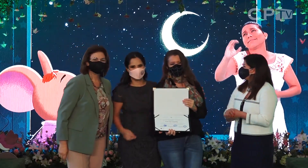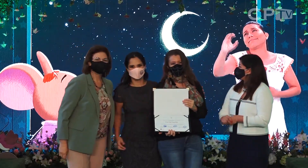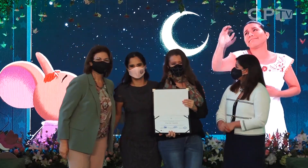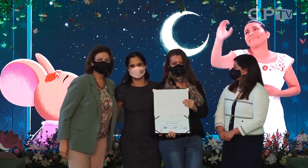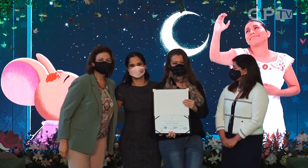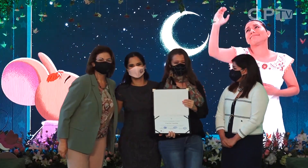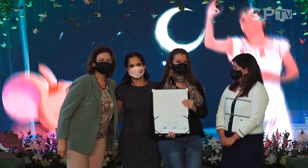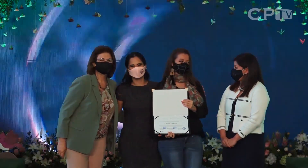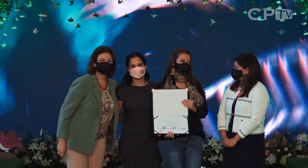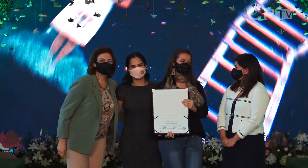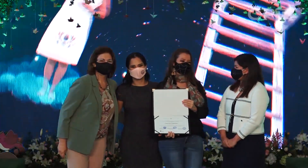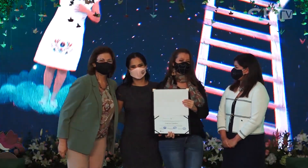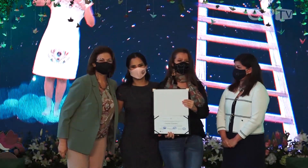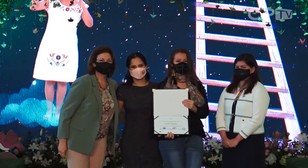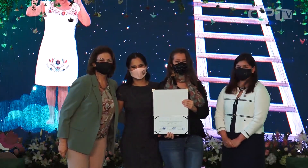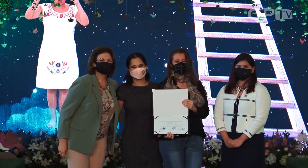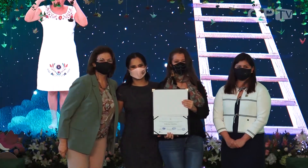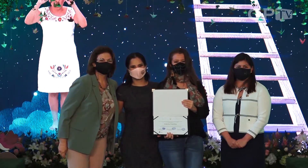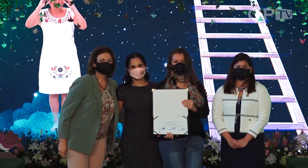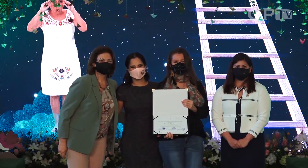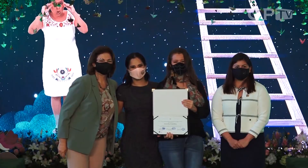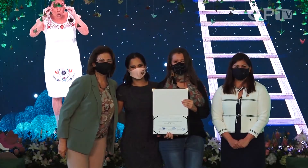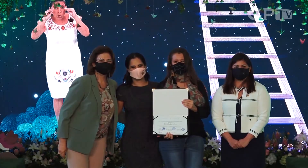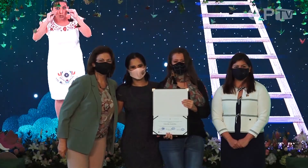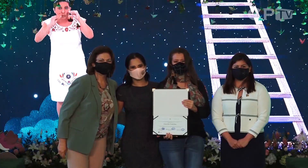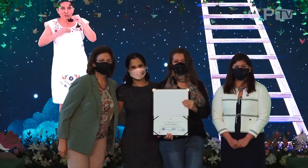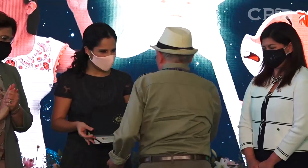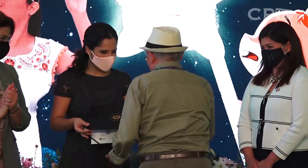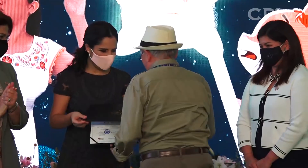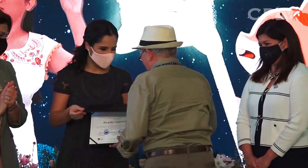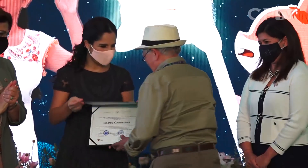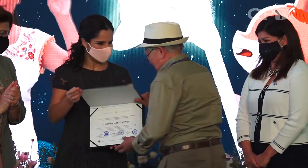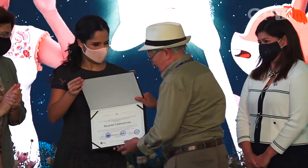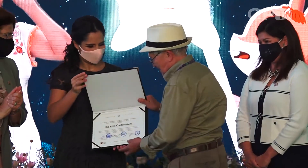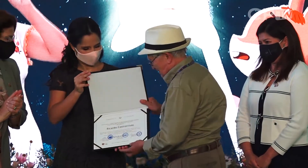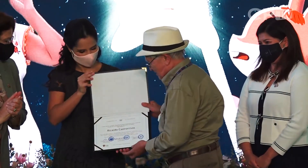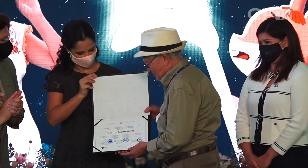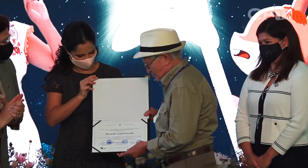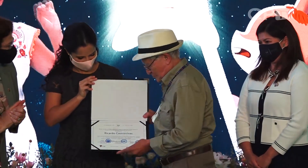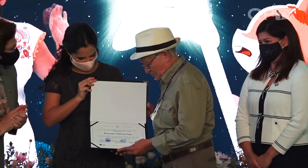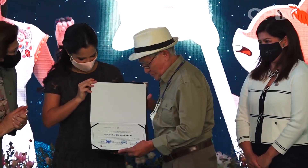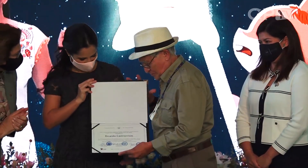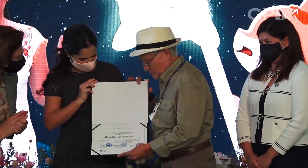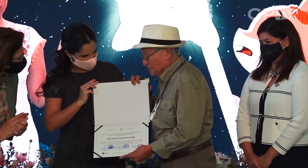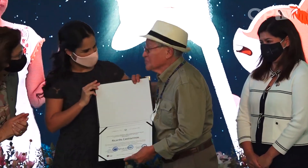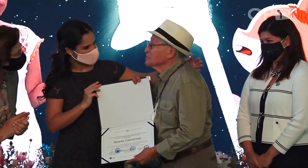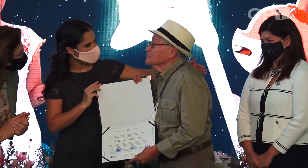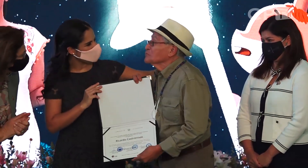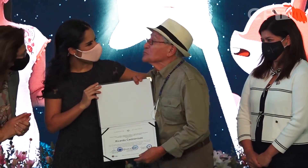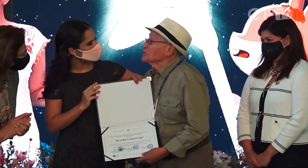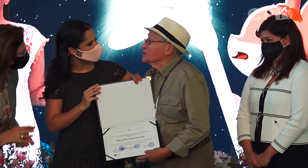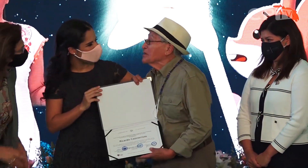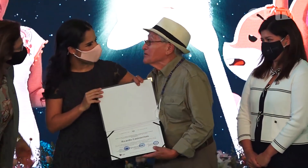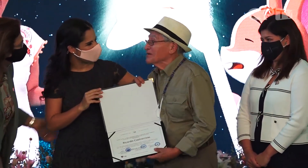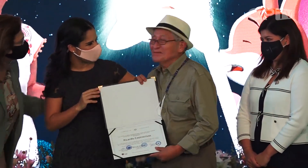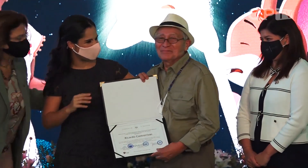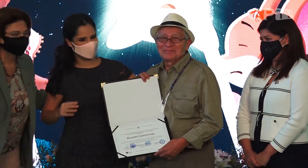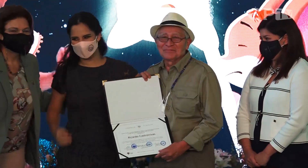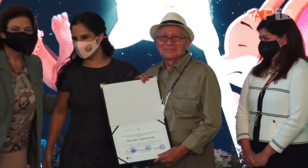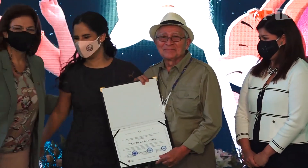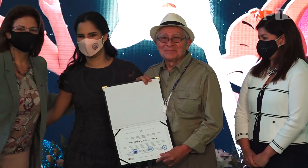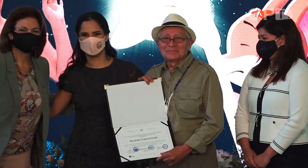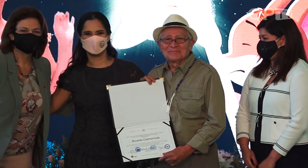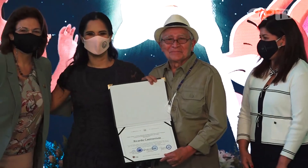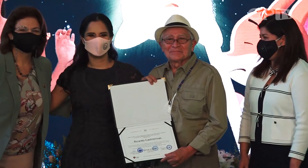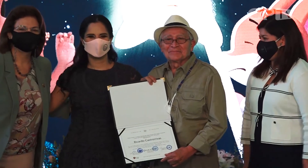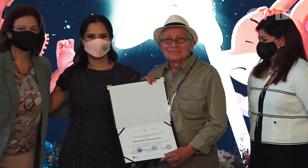colores, con texturas. Es un compromiso que hemos asumido con mucha alegría junto al Ministerio de Educación